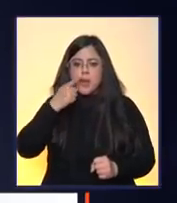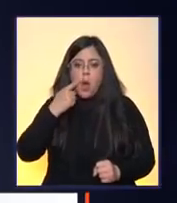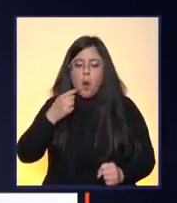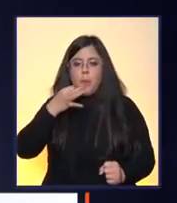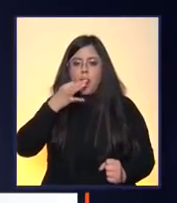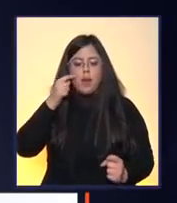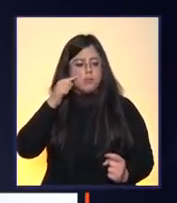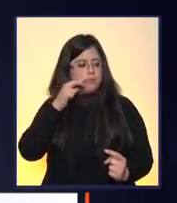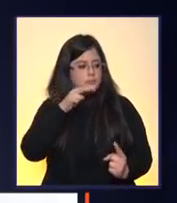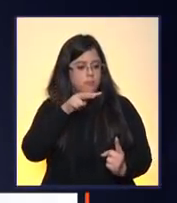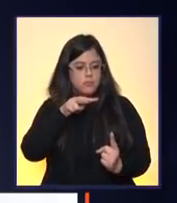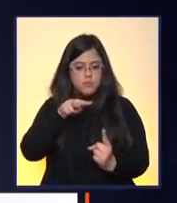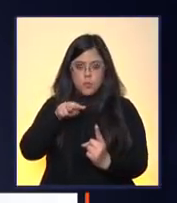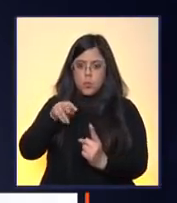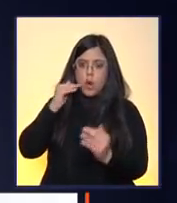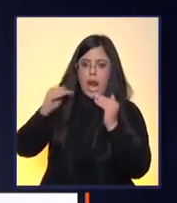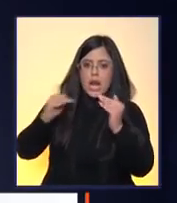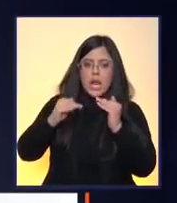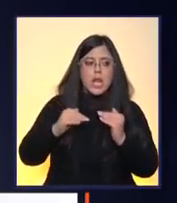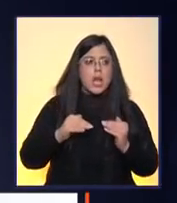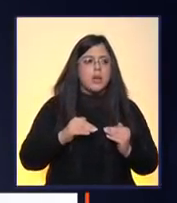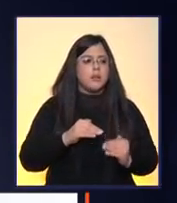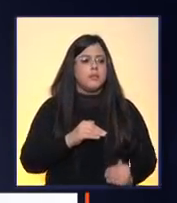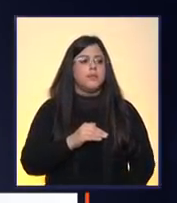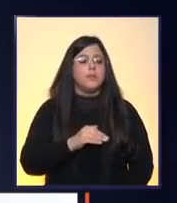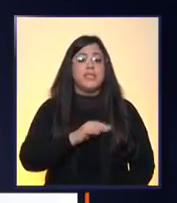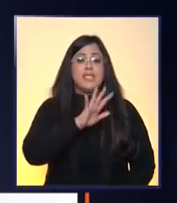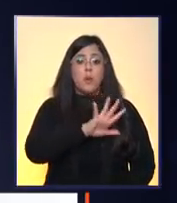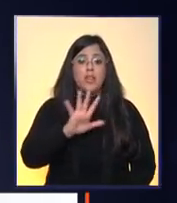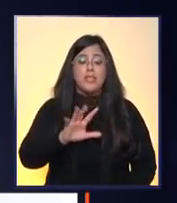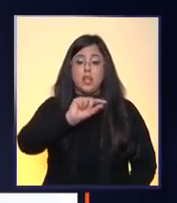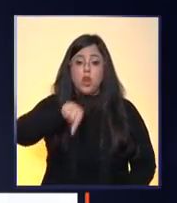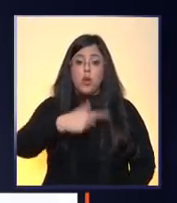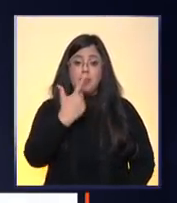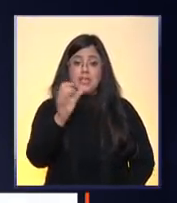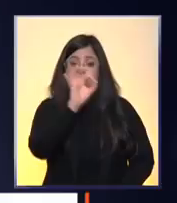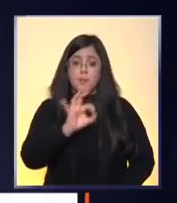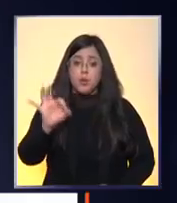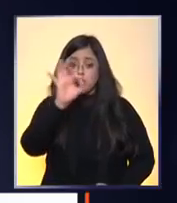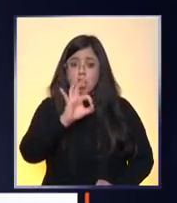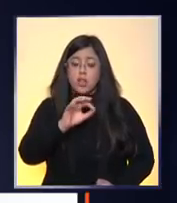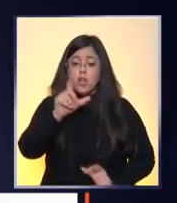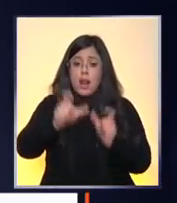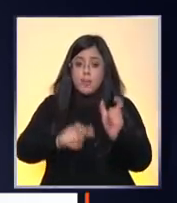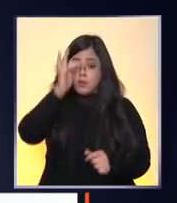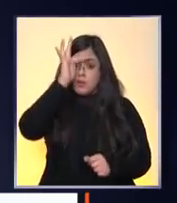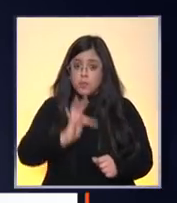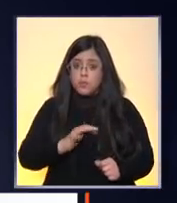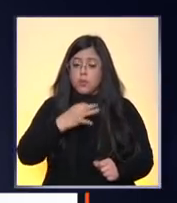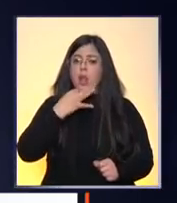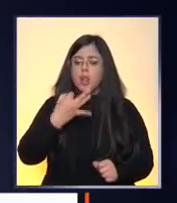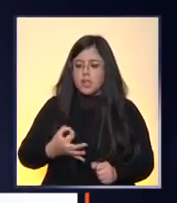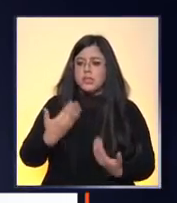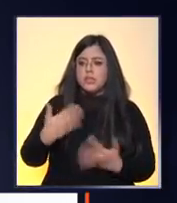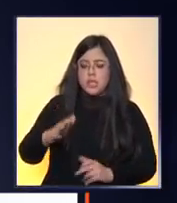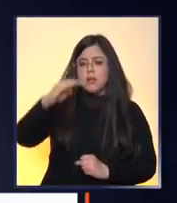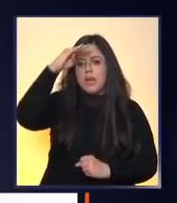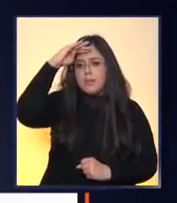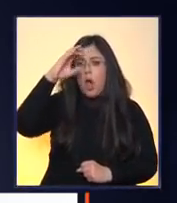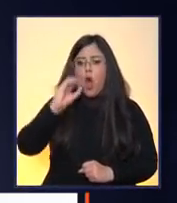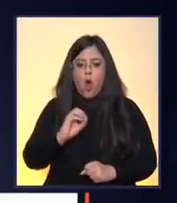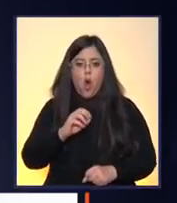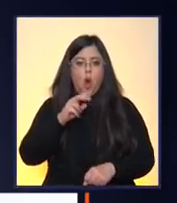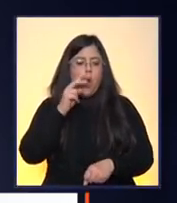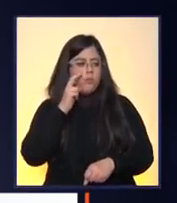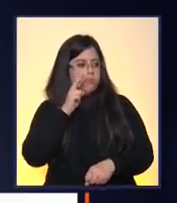El 55,7% de los funcionarios judiciales señalaron en una encuesta haber experimentado o presenciado